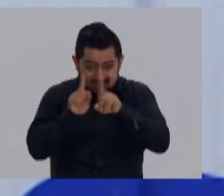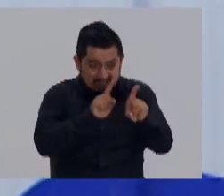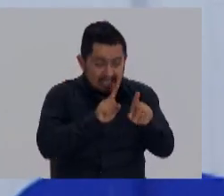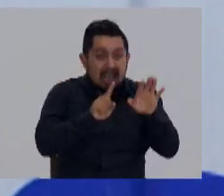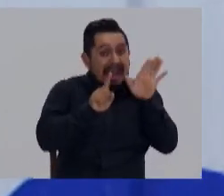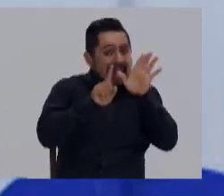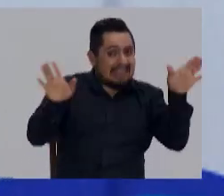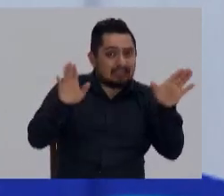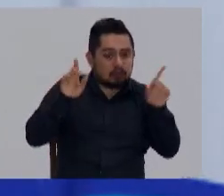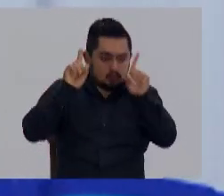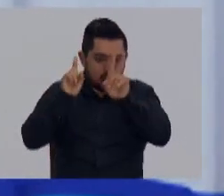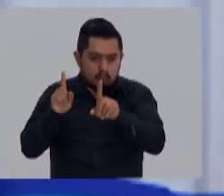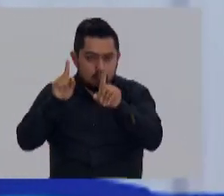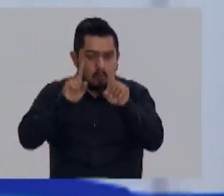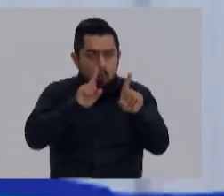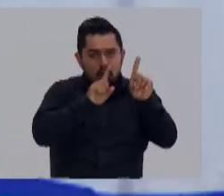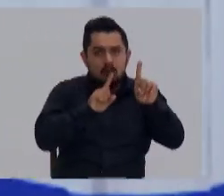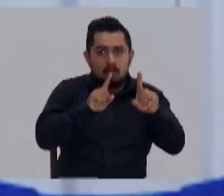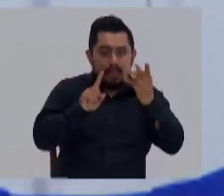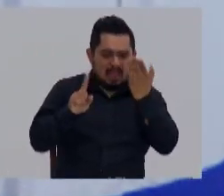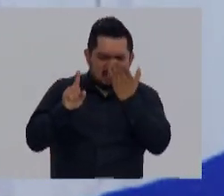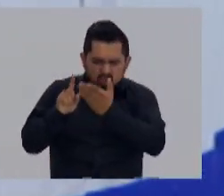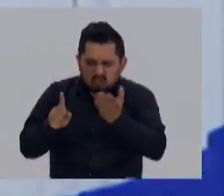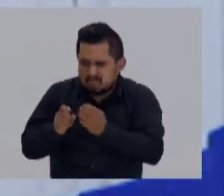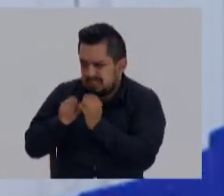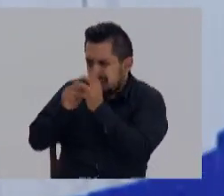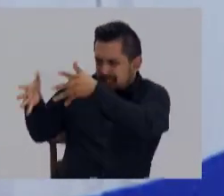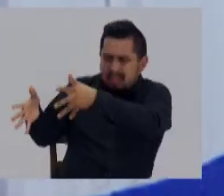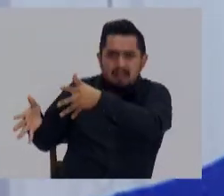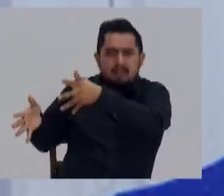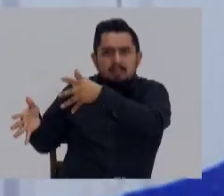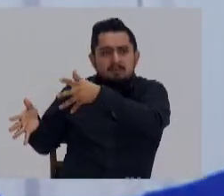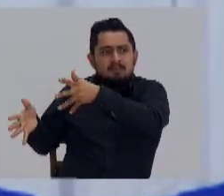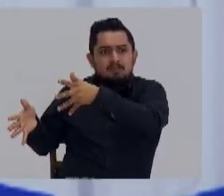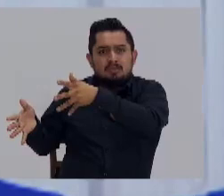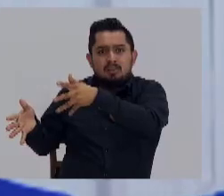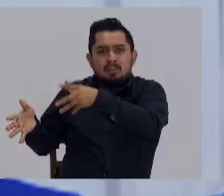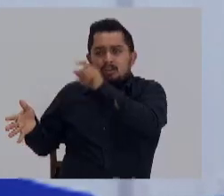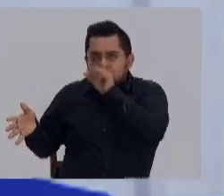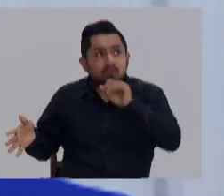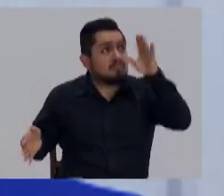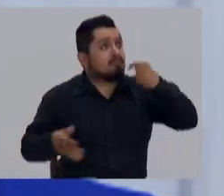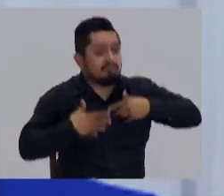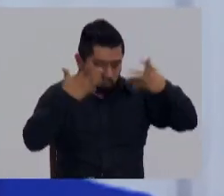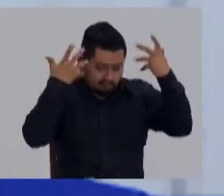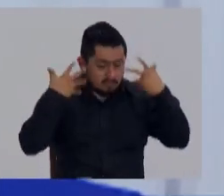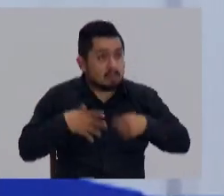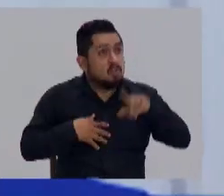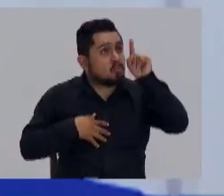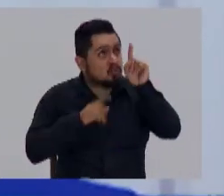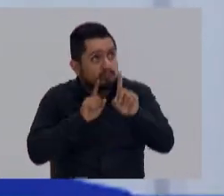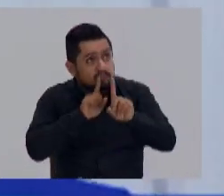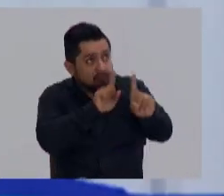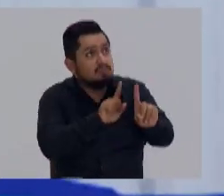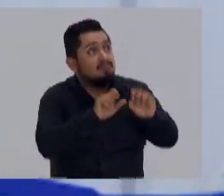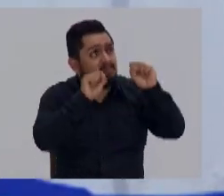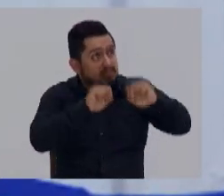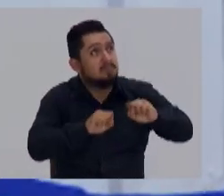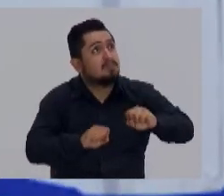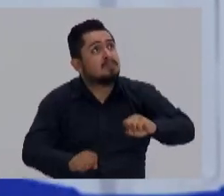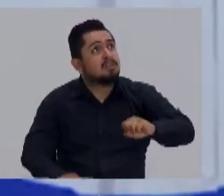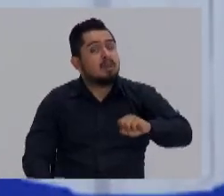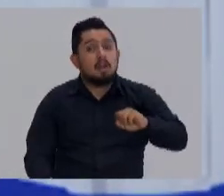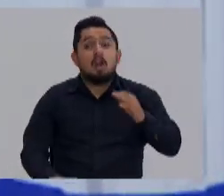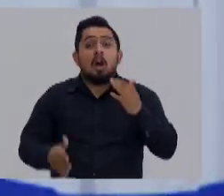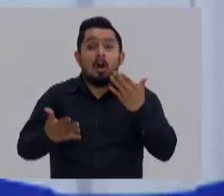Jesús hay que botarlo todo y decir: heme aquí, Señor, yo te voy a seguir. ¿Por